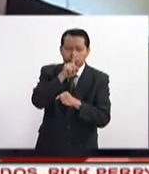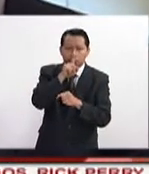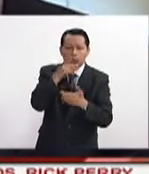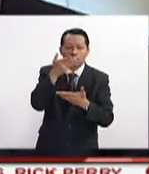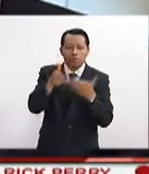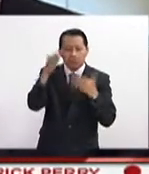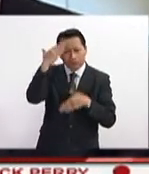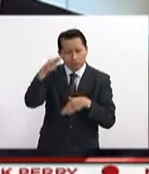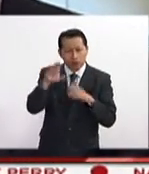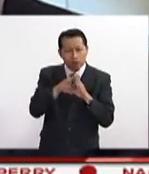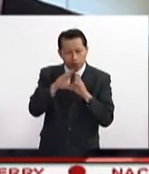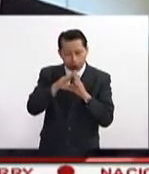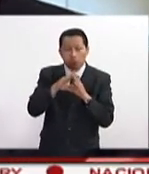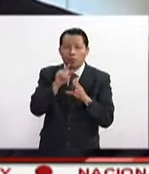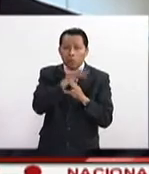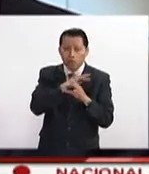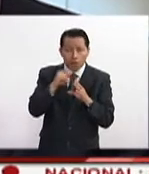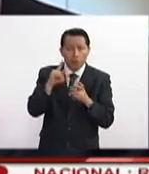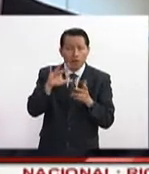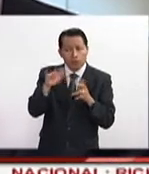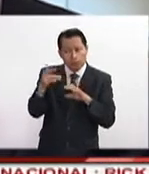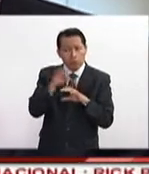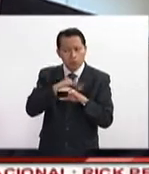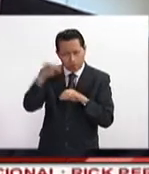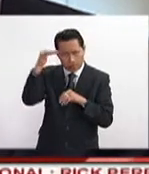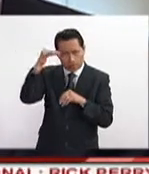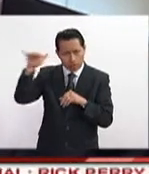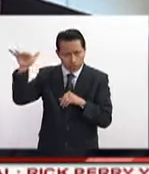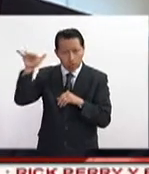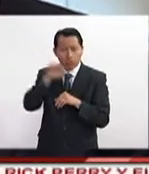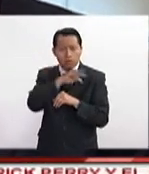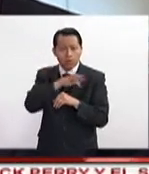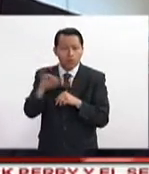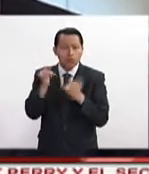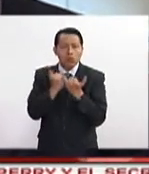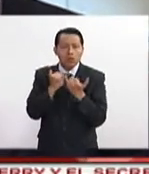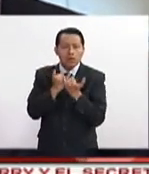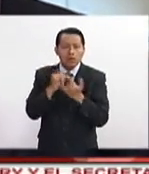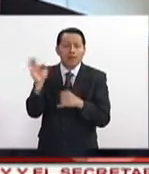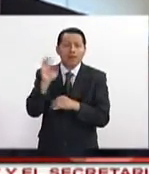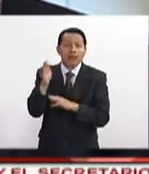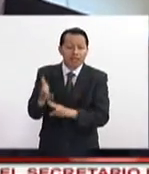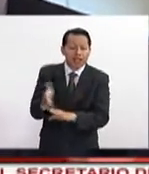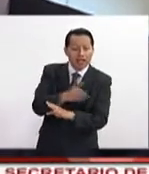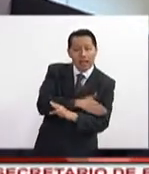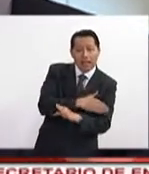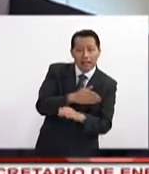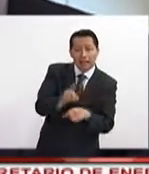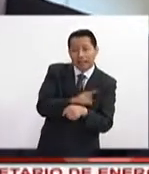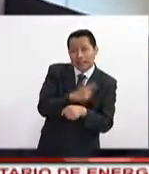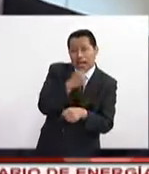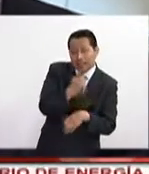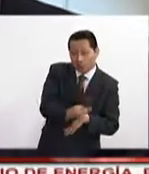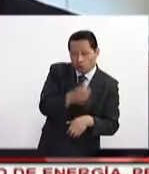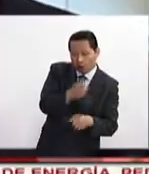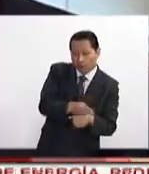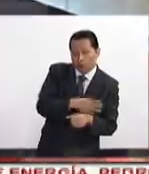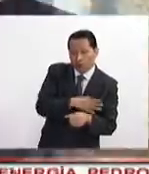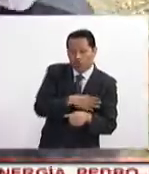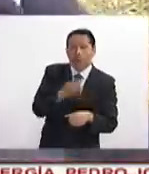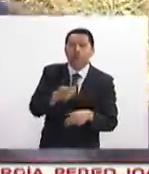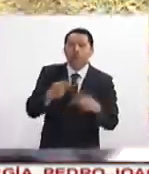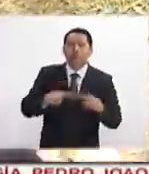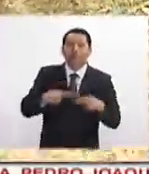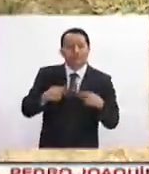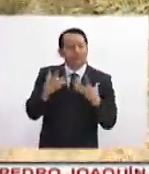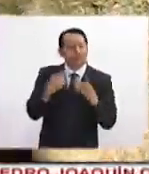se sabe que es un trastorno que puede ocurrir en la adultez y que probablemente vino desde la niñez, y estos pacientes tienen